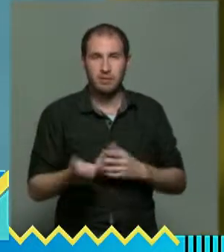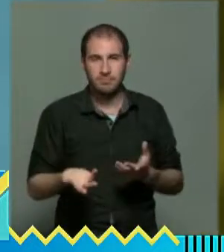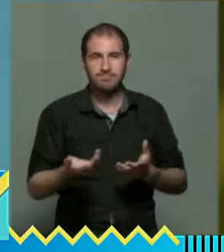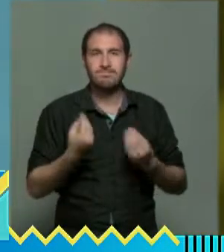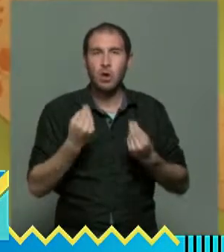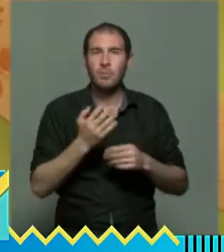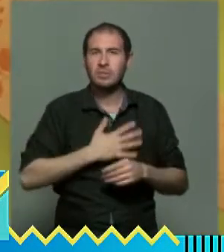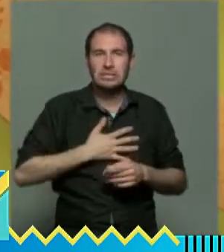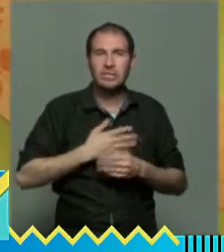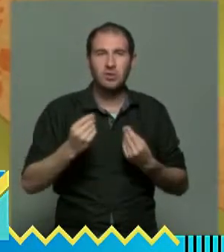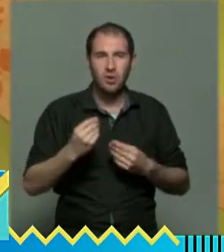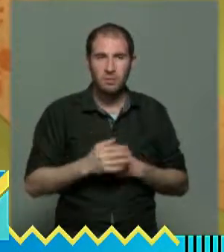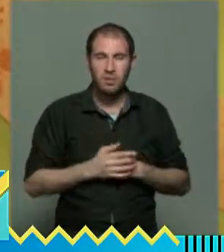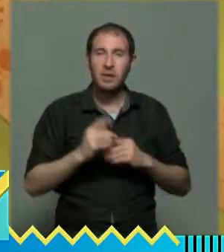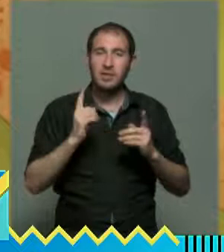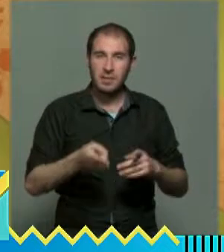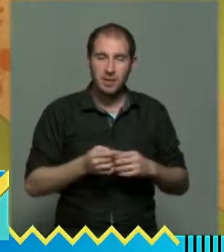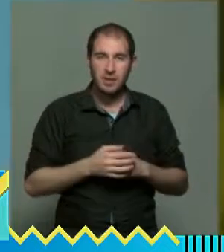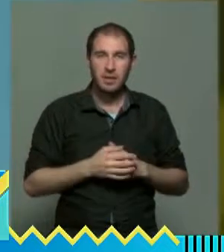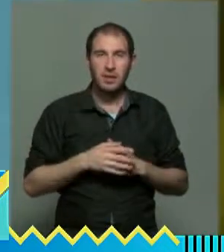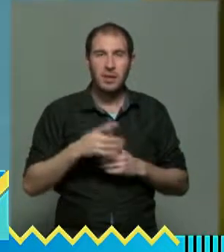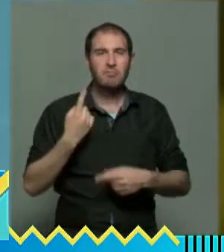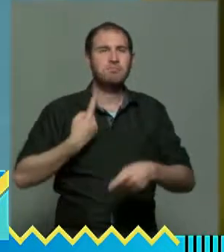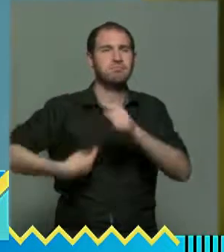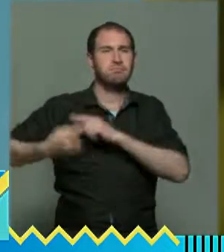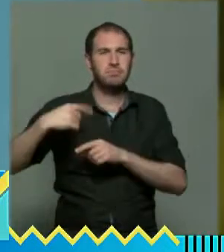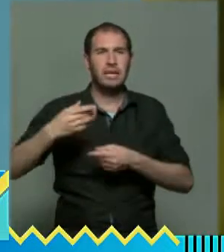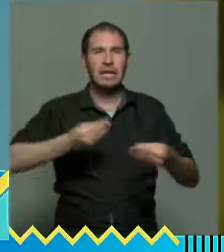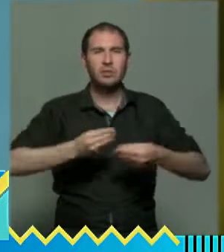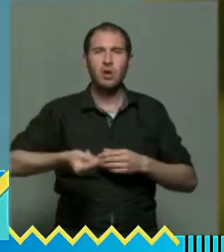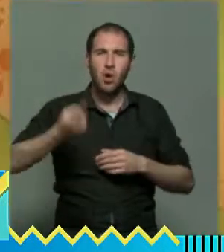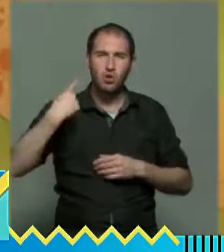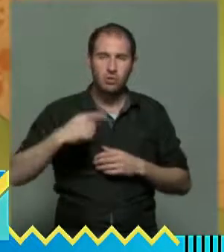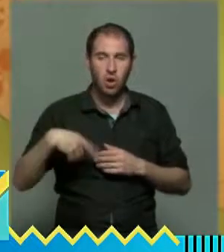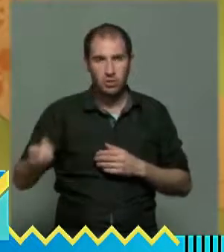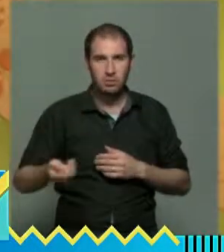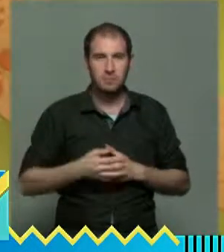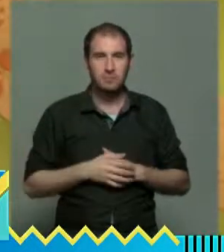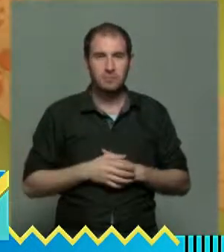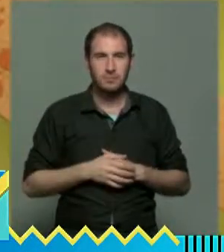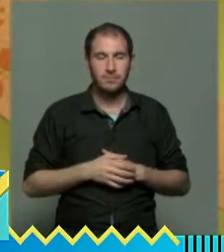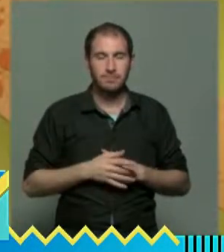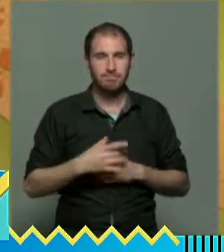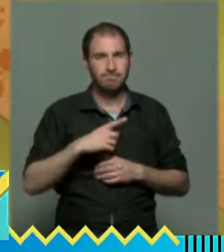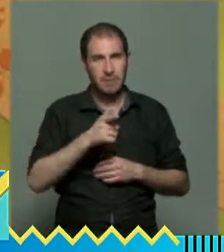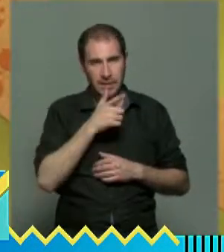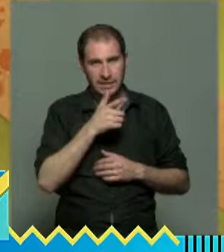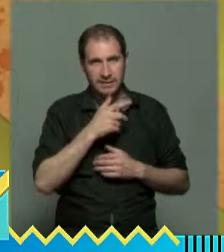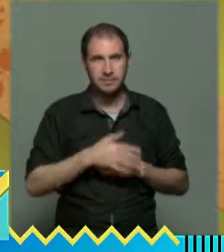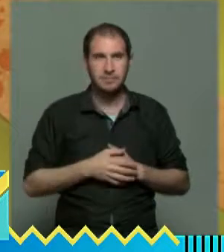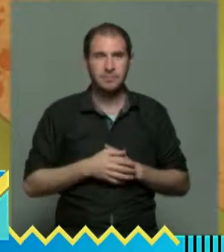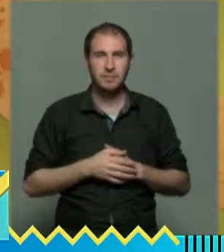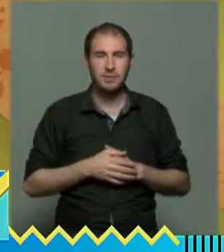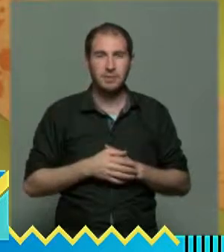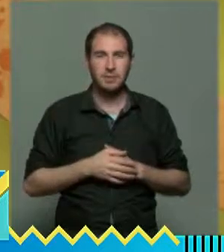lo han sentido ustedes y también haciendo retrospectiva de otras gestiones? Mira, yo creo que en realidad, digamos, a